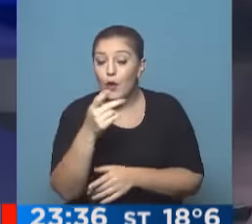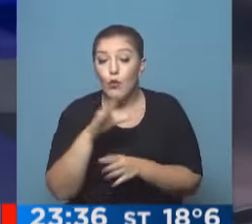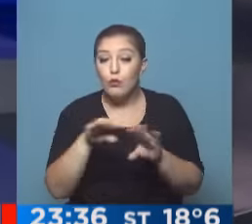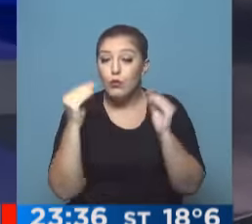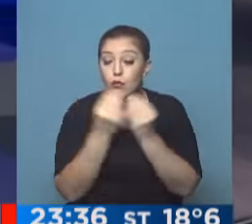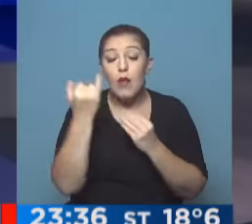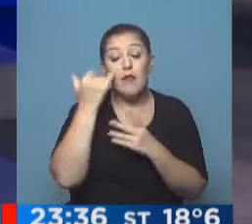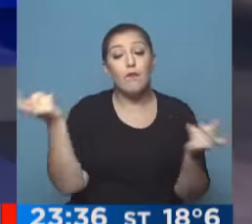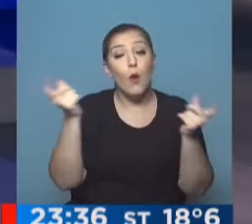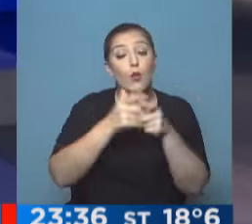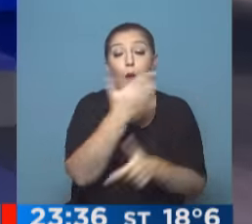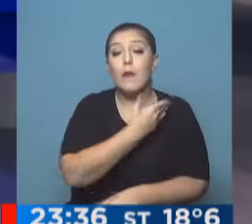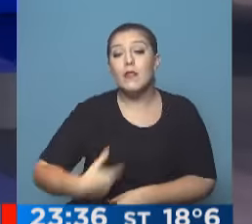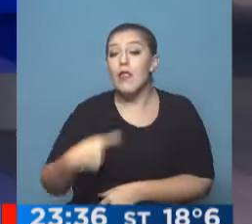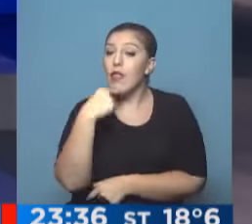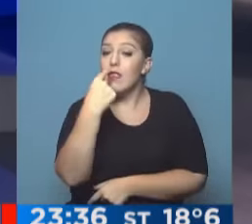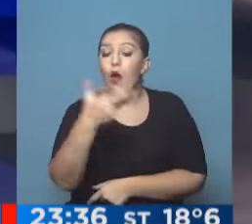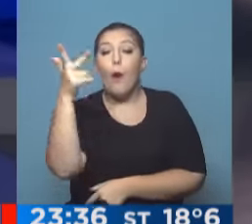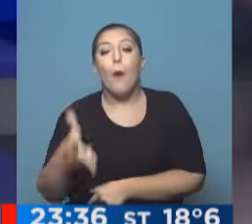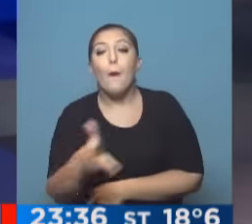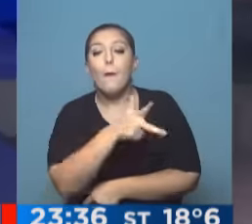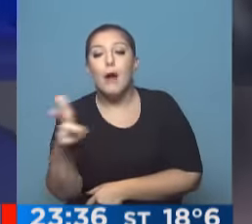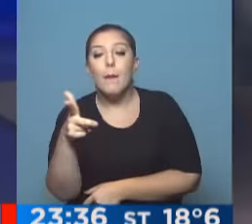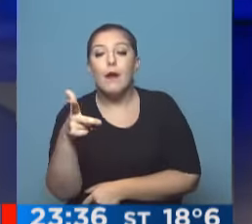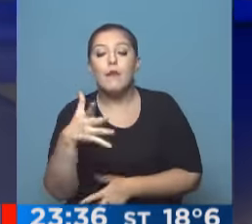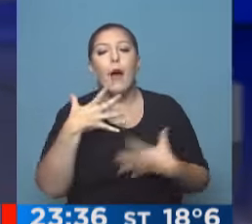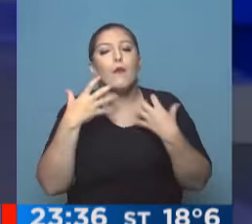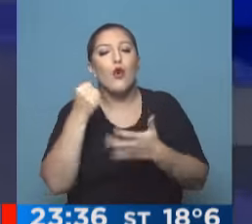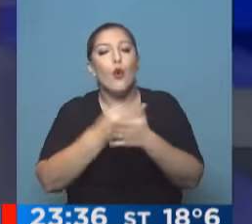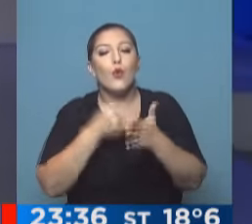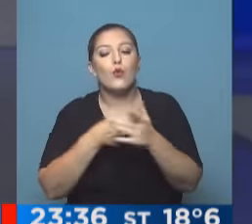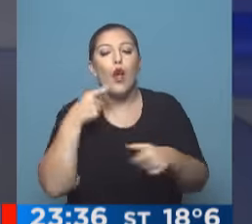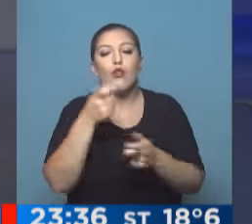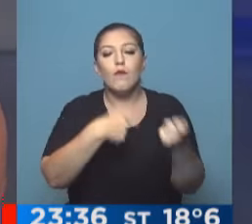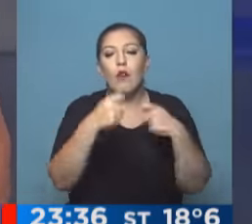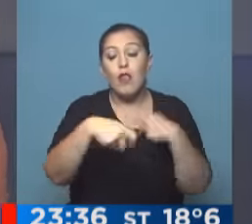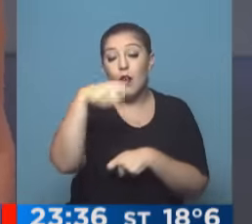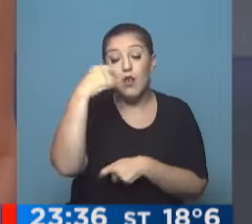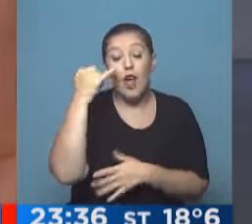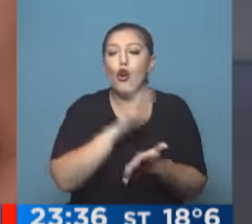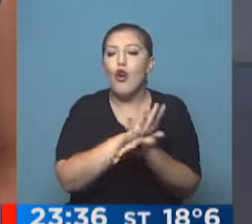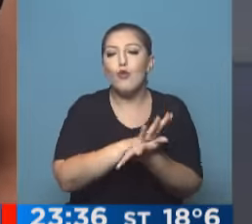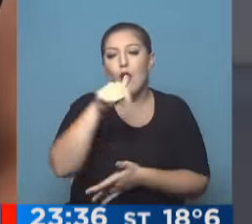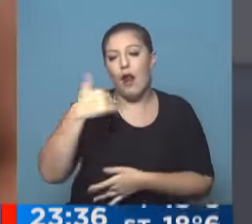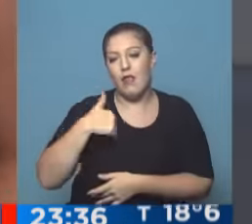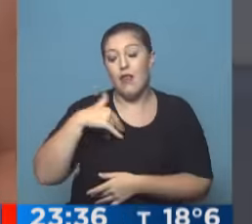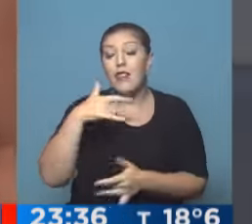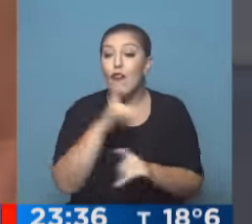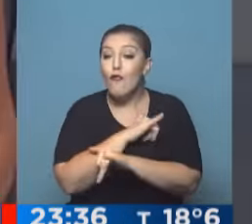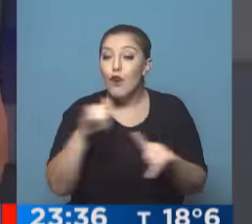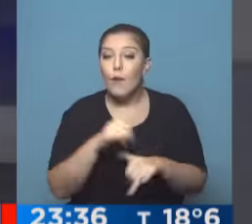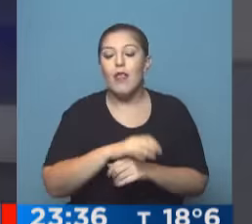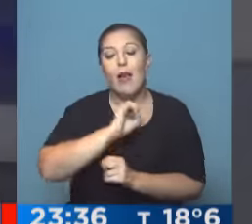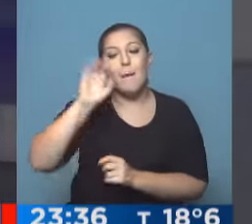encuentro el presidente dijo que el papa respaldó la lucha contra el narcotráfico y la corrupción en la Argentina Este es el informe de nuestros